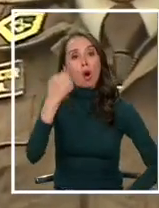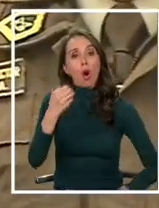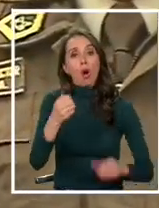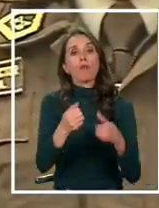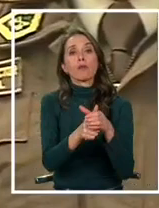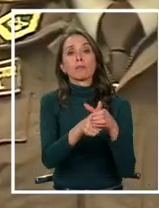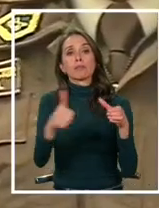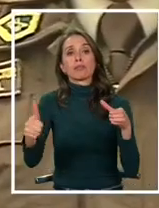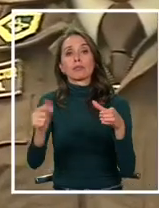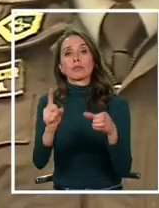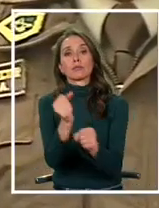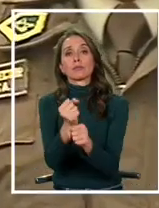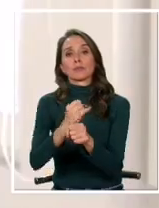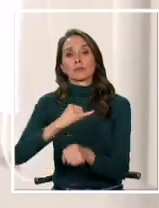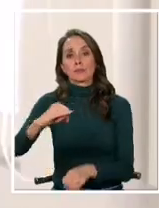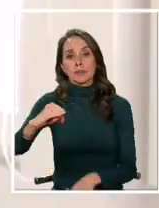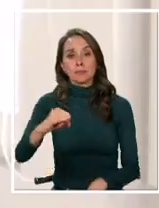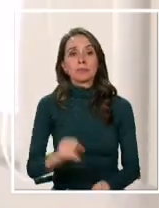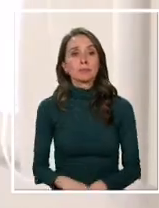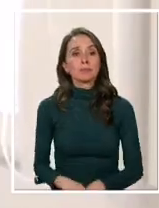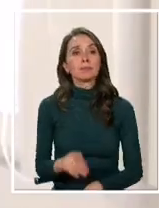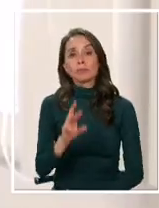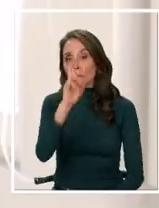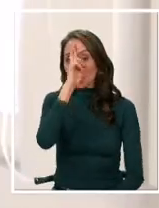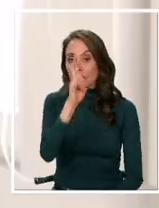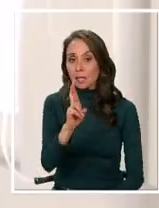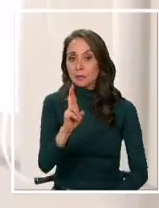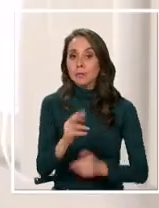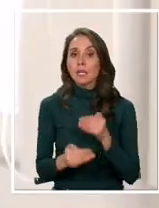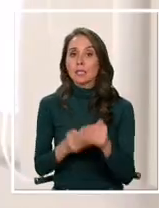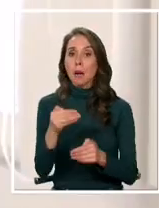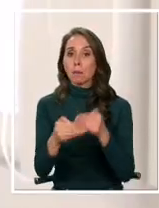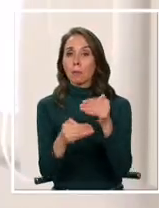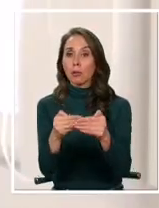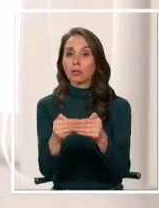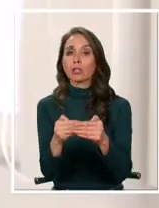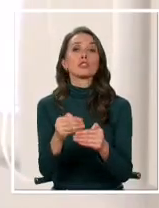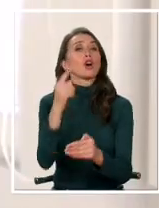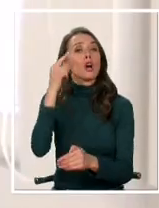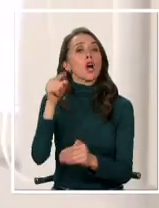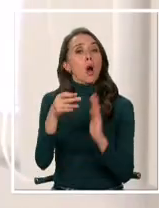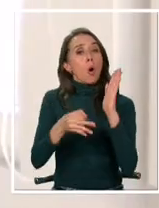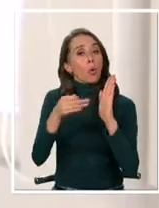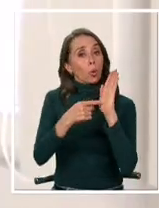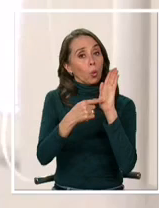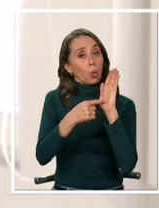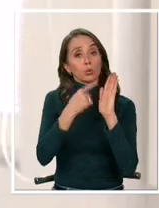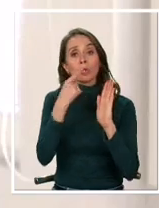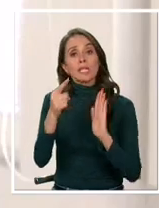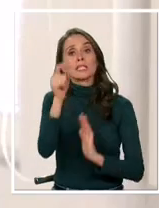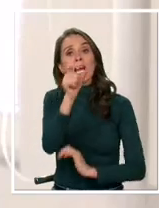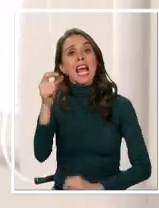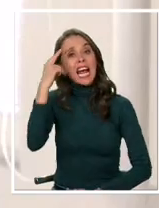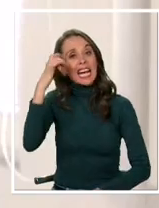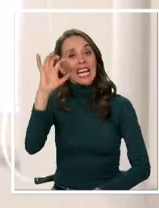separarlos de sus funciones habituales yo creo que hay que respetar los procesos y la presunción de inocencia Pero eso no implica lo mismo que tener defensas